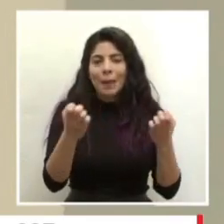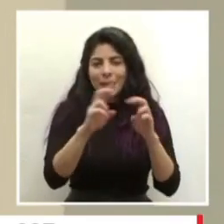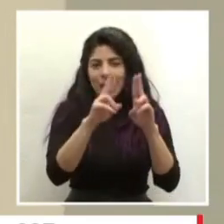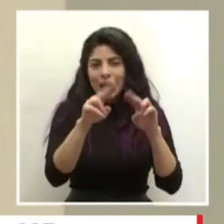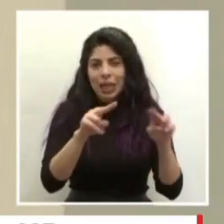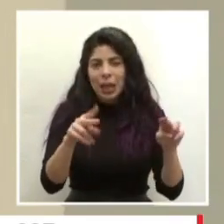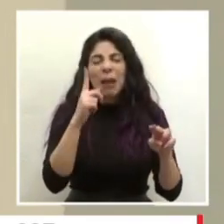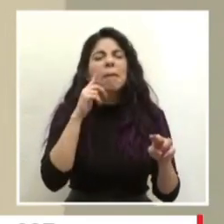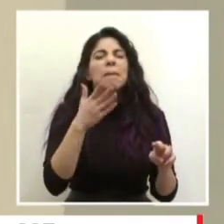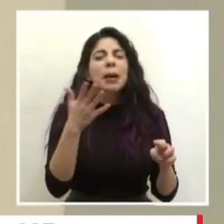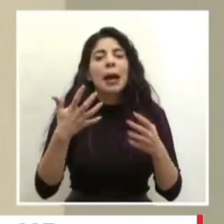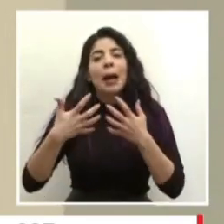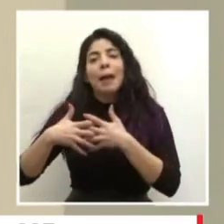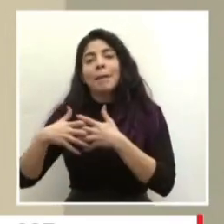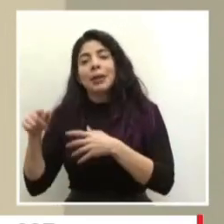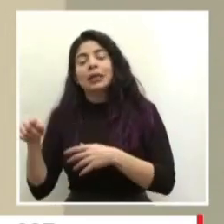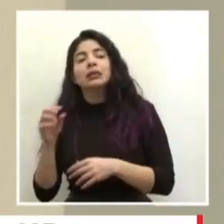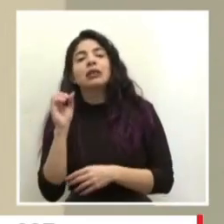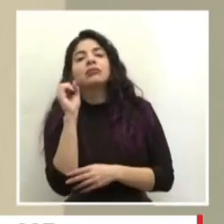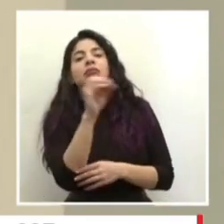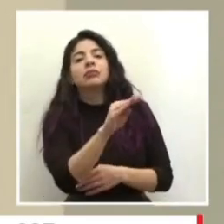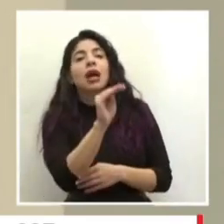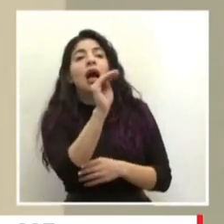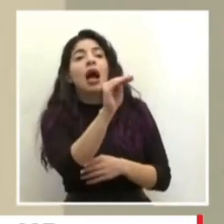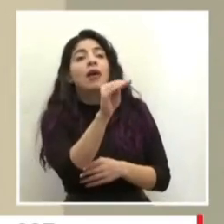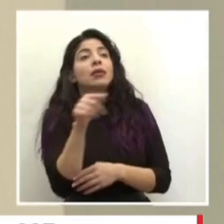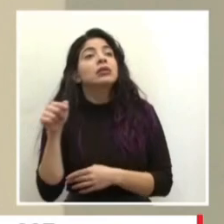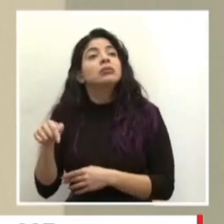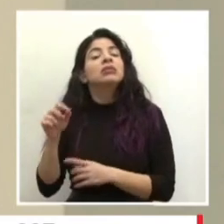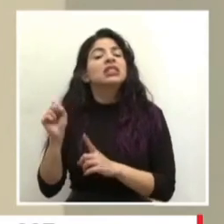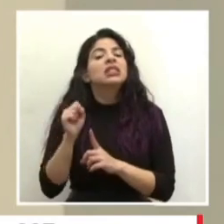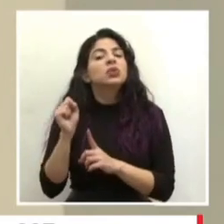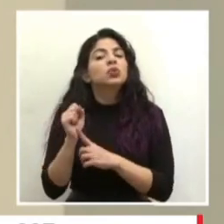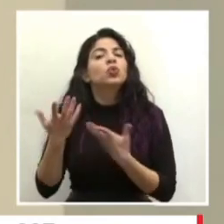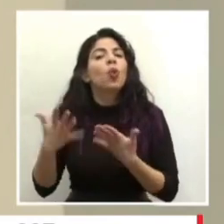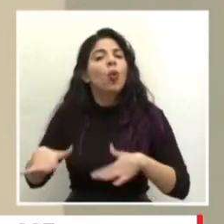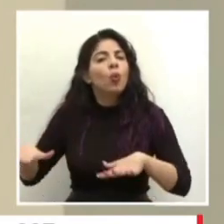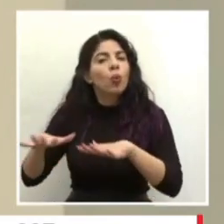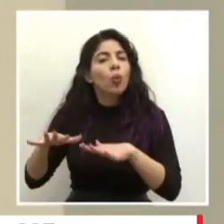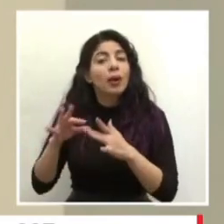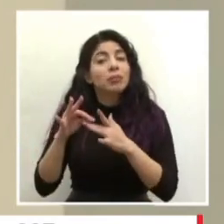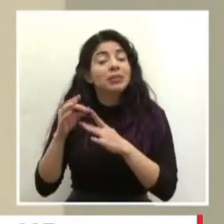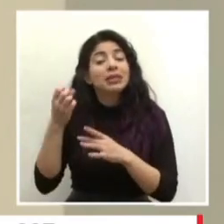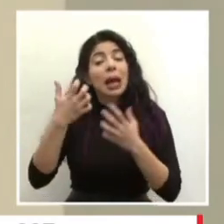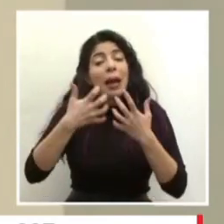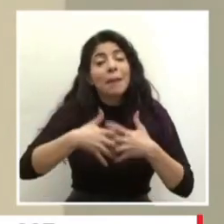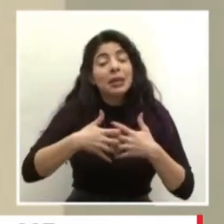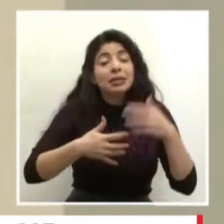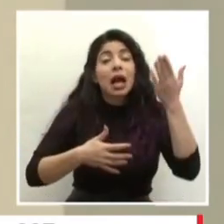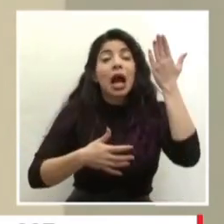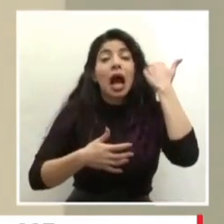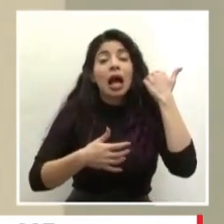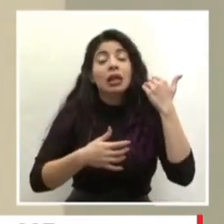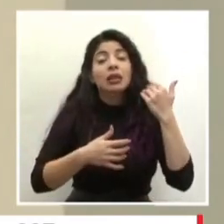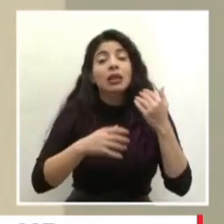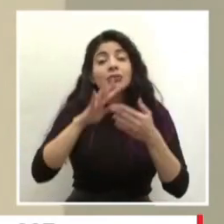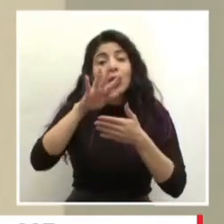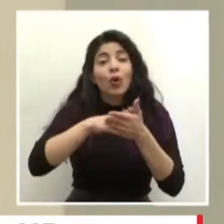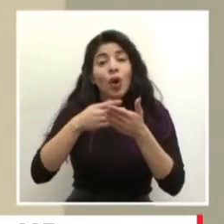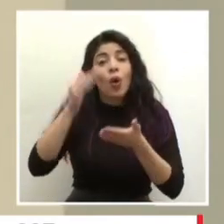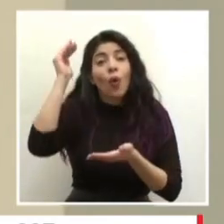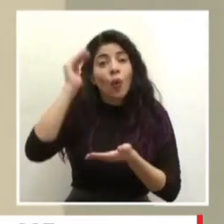para que las empresas hagan la notificación de su situación laboral, para aquellas especialmente que habían tenido solicitud de reducción de jornadas